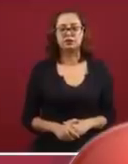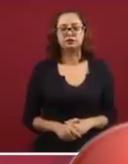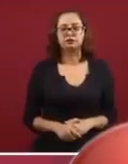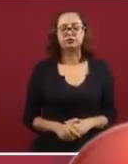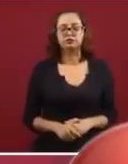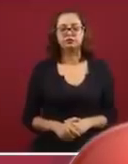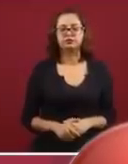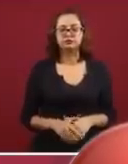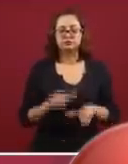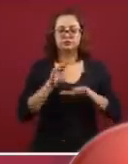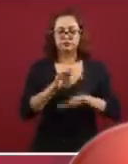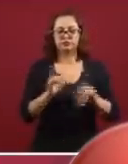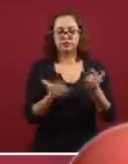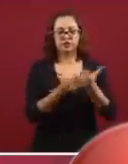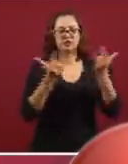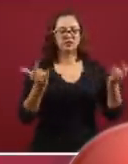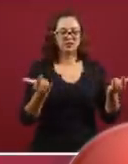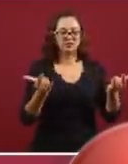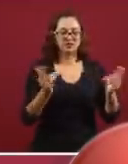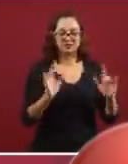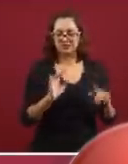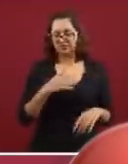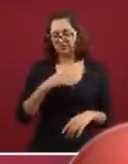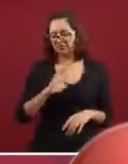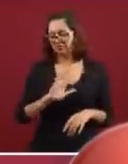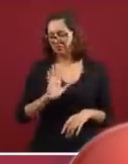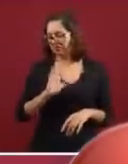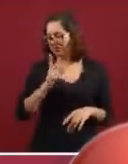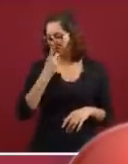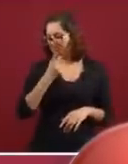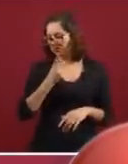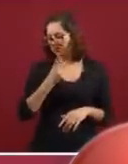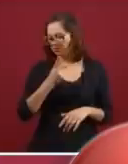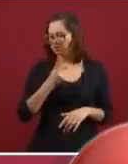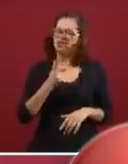sobre este caso. Bueno, lo voy a decir, porque